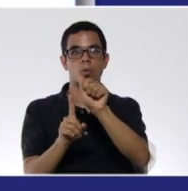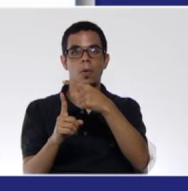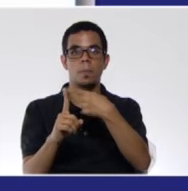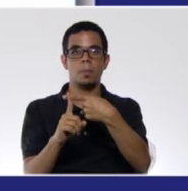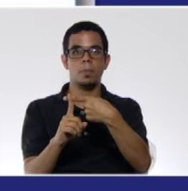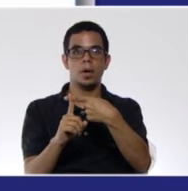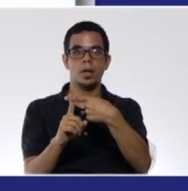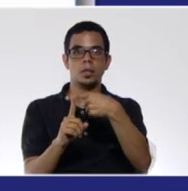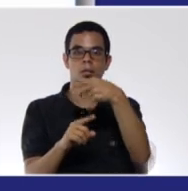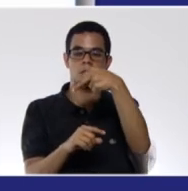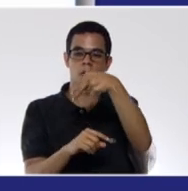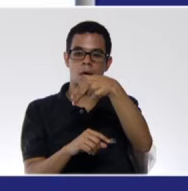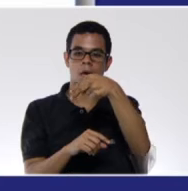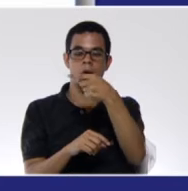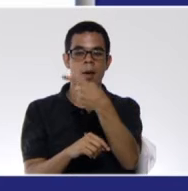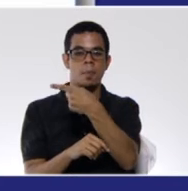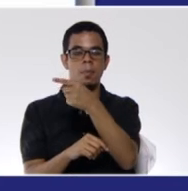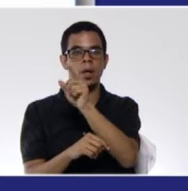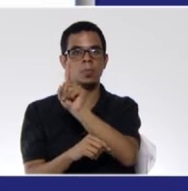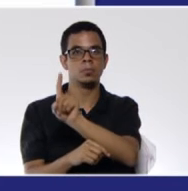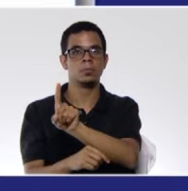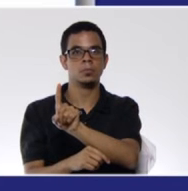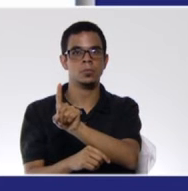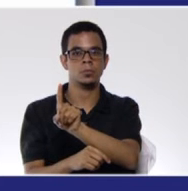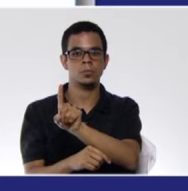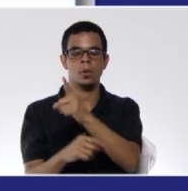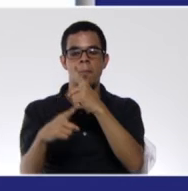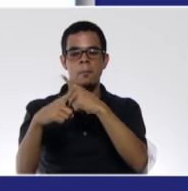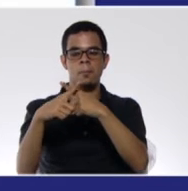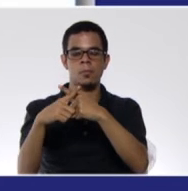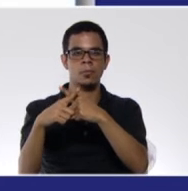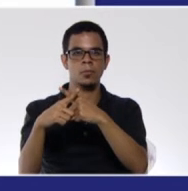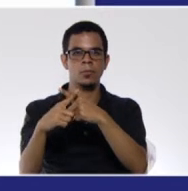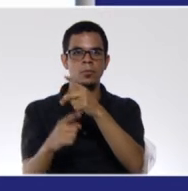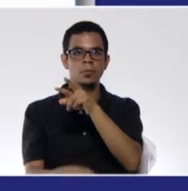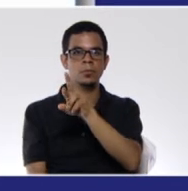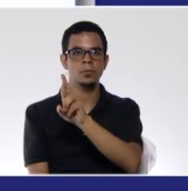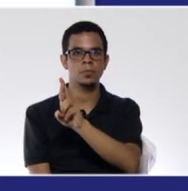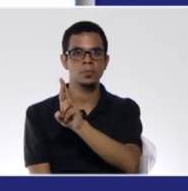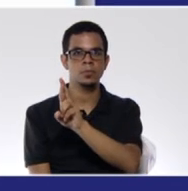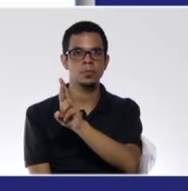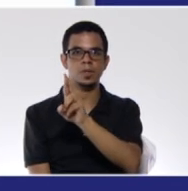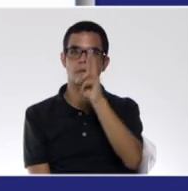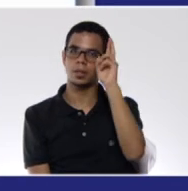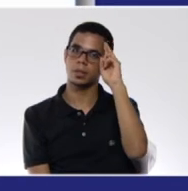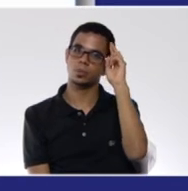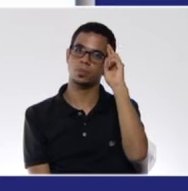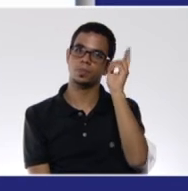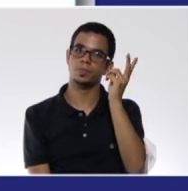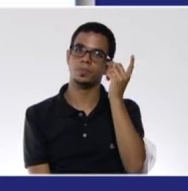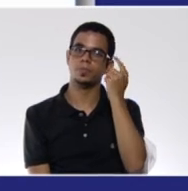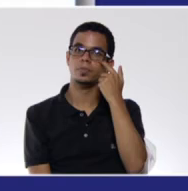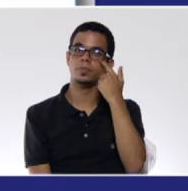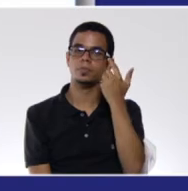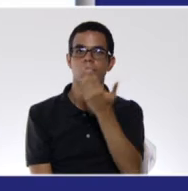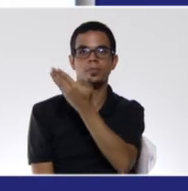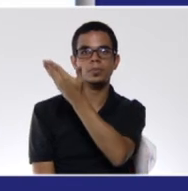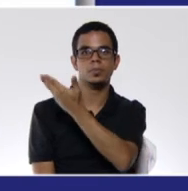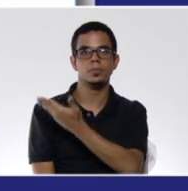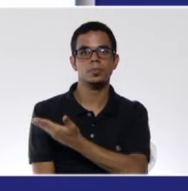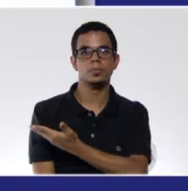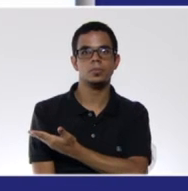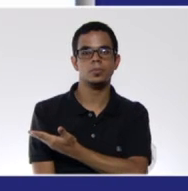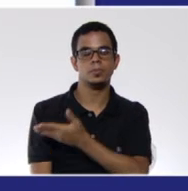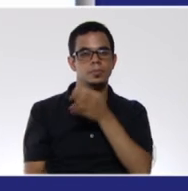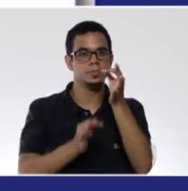más el factor n menos 1 multiplicado por la razón, donde A